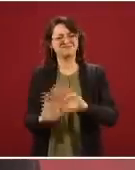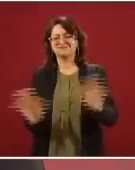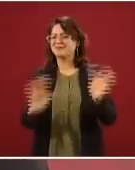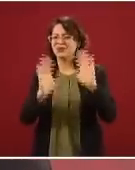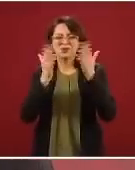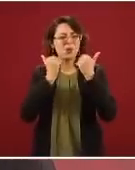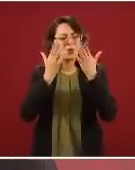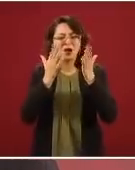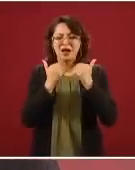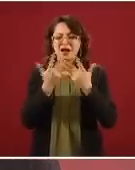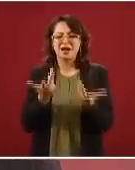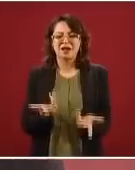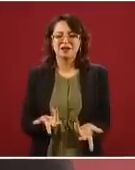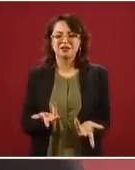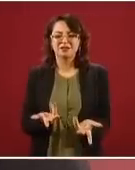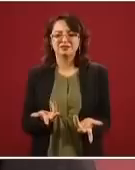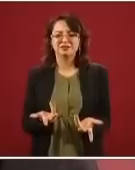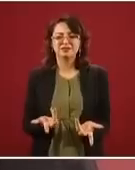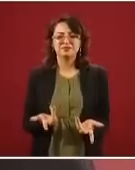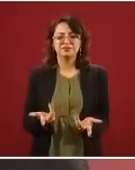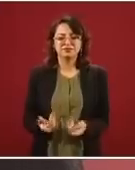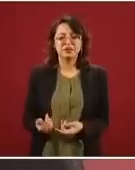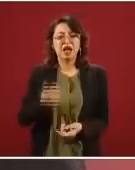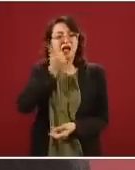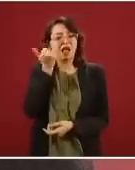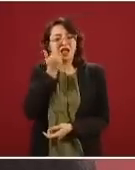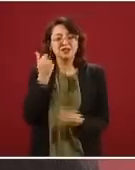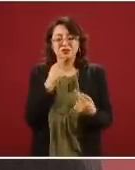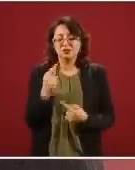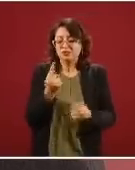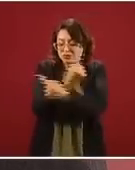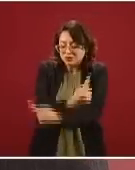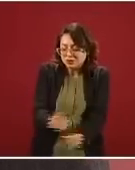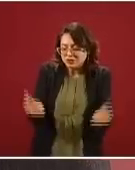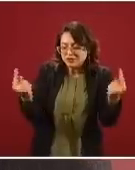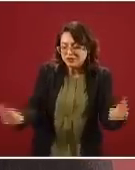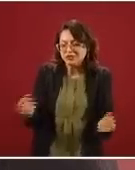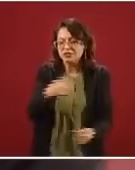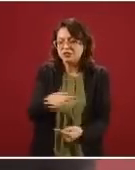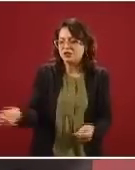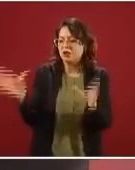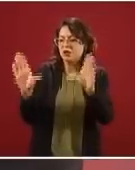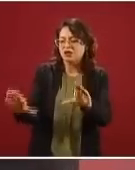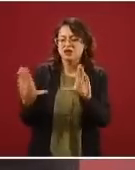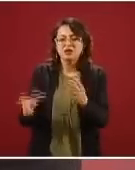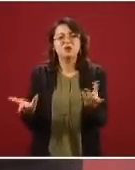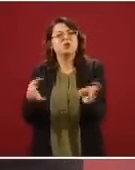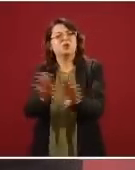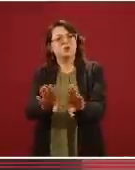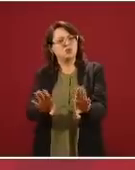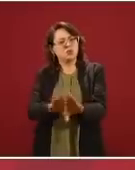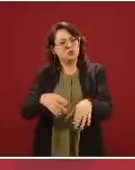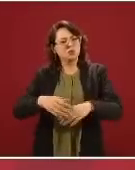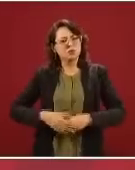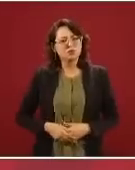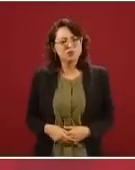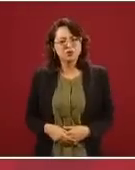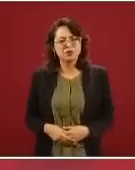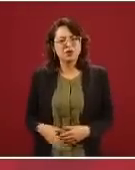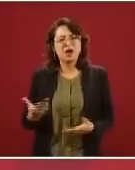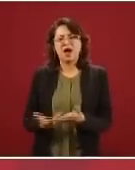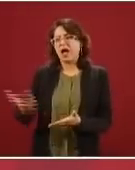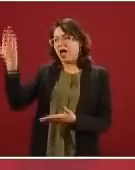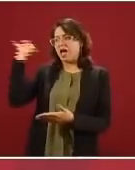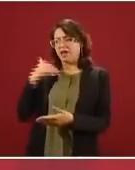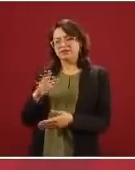formando a nuestros estudiantes? Ya lo dije en una ocasión,